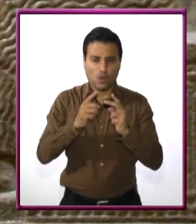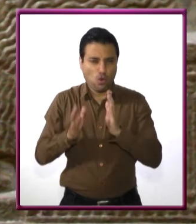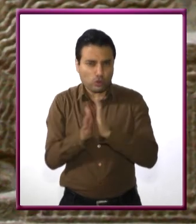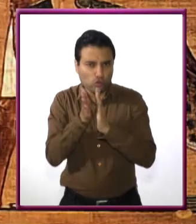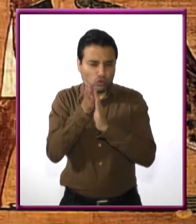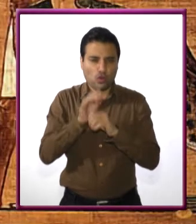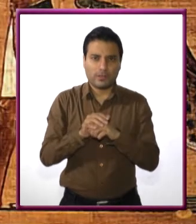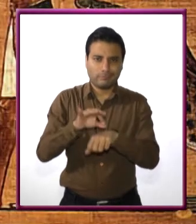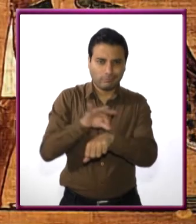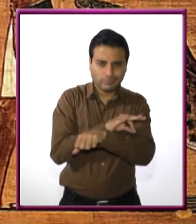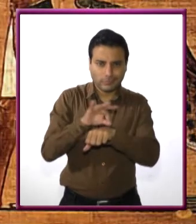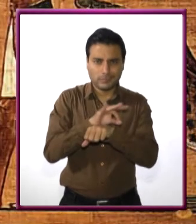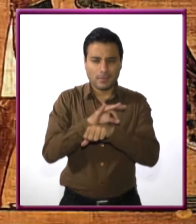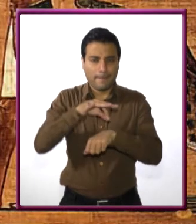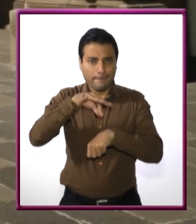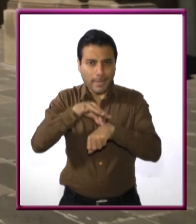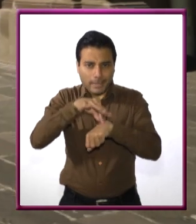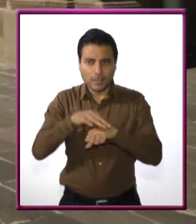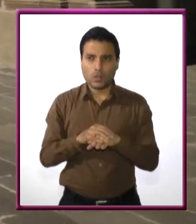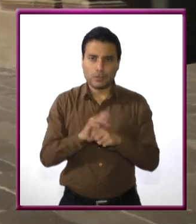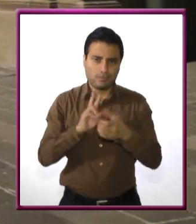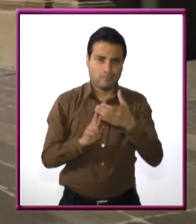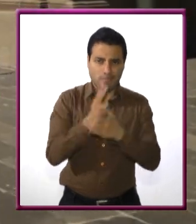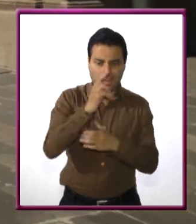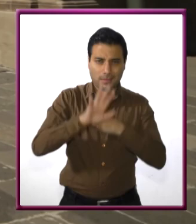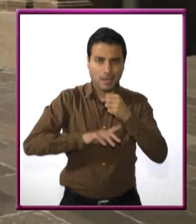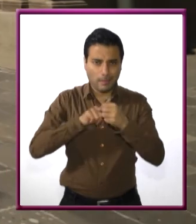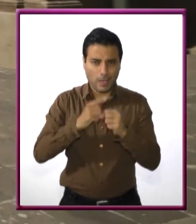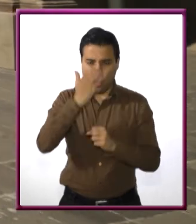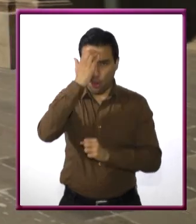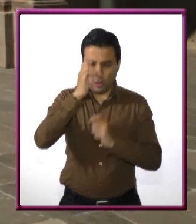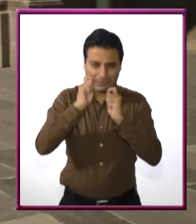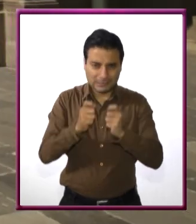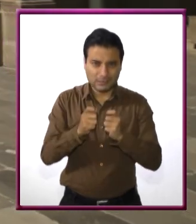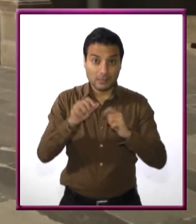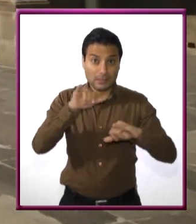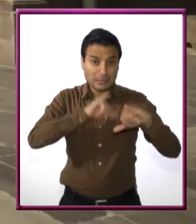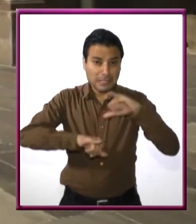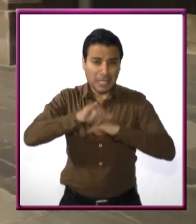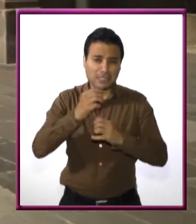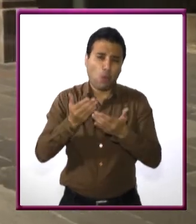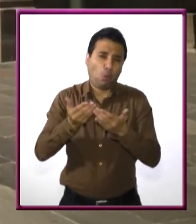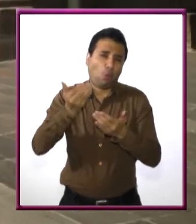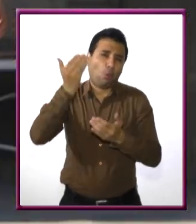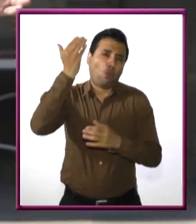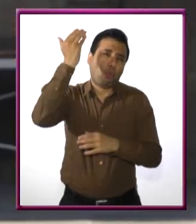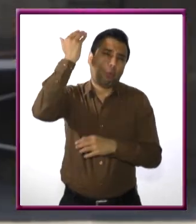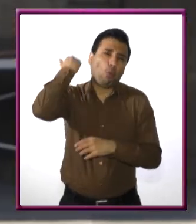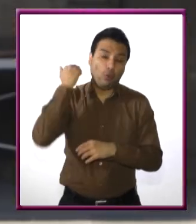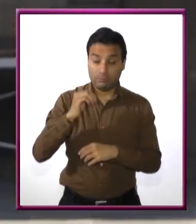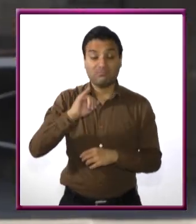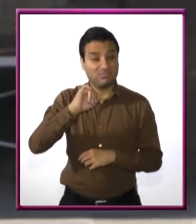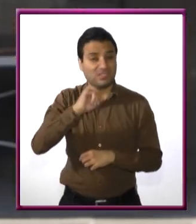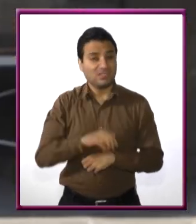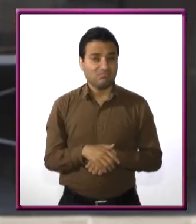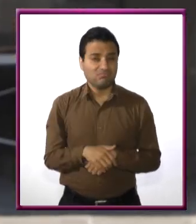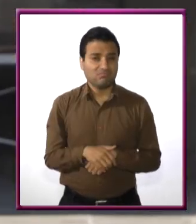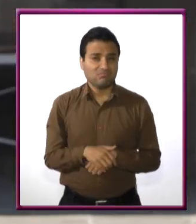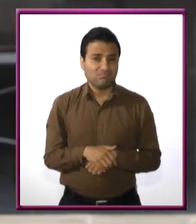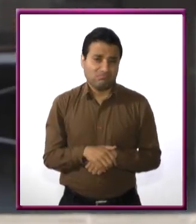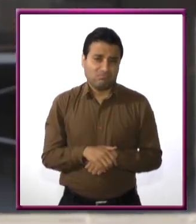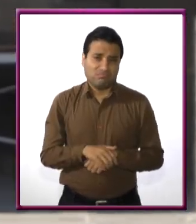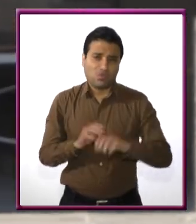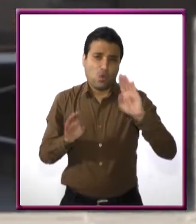geómetras, constructores, médicos, los que sabían de plantas y animales? Esto de la ciencia es historia vieja. Elemental,